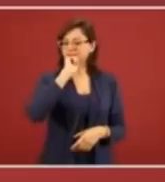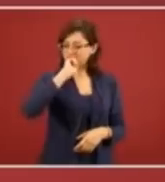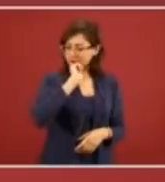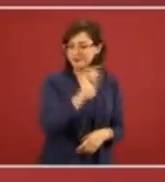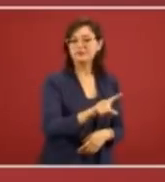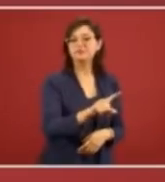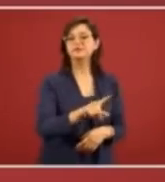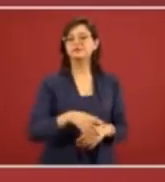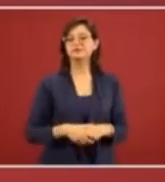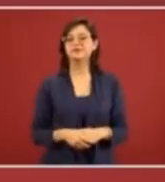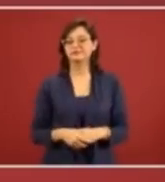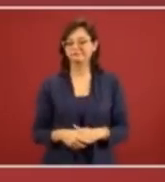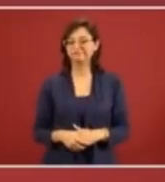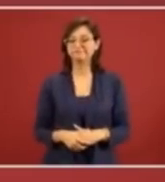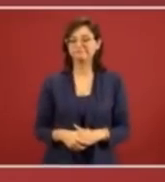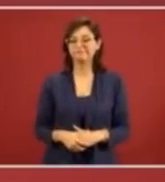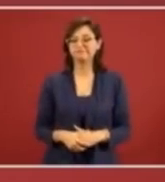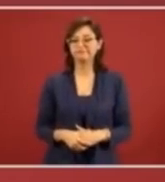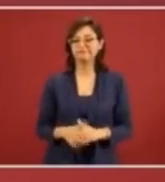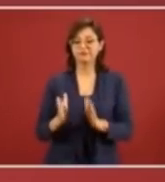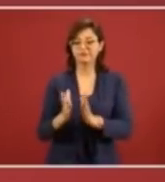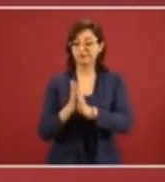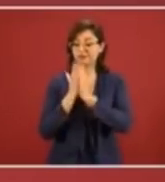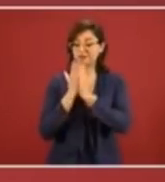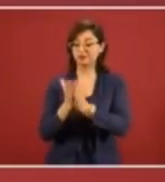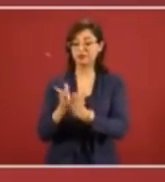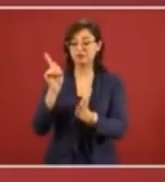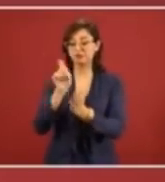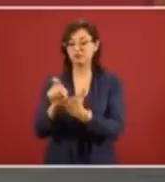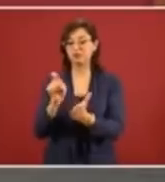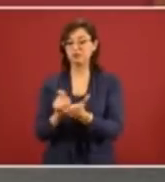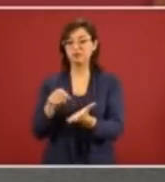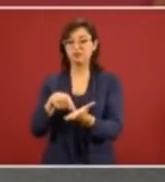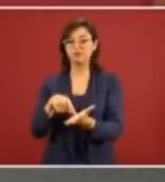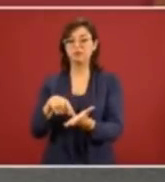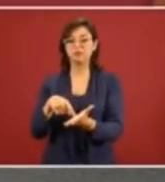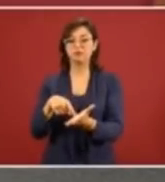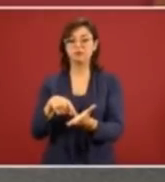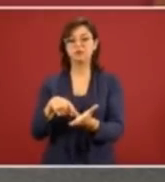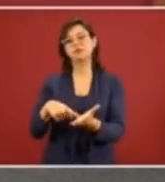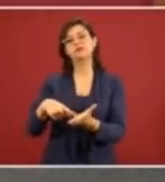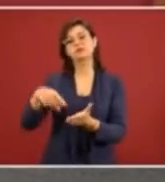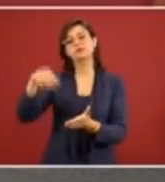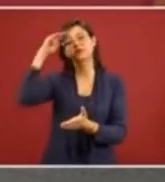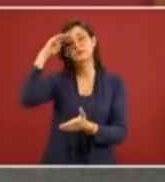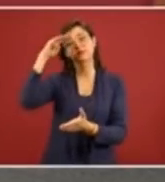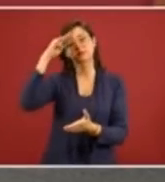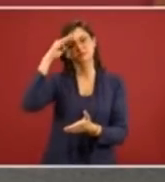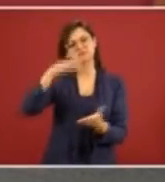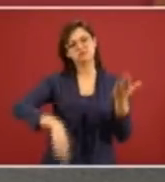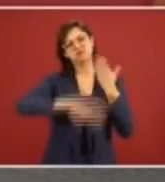Viene citado en un libro muy bueno que se llama El pensamiento